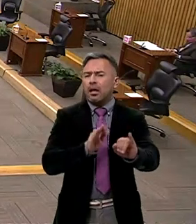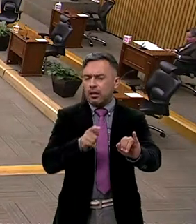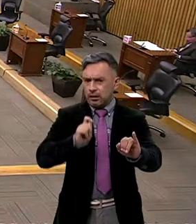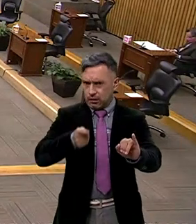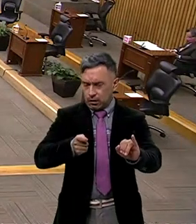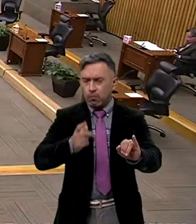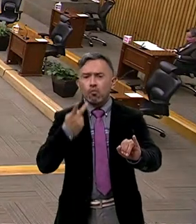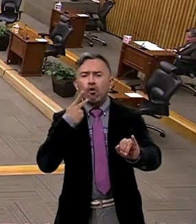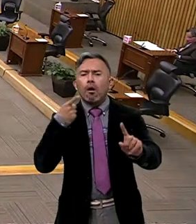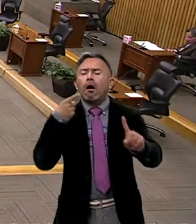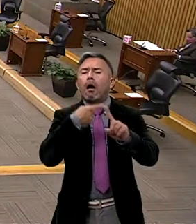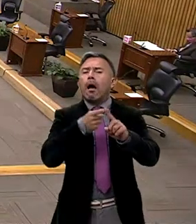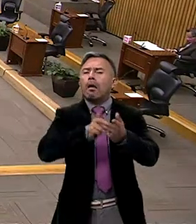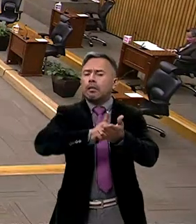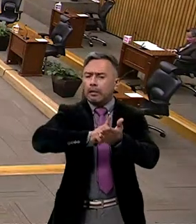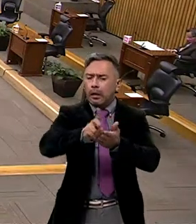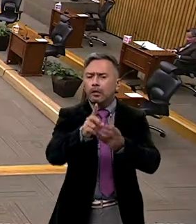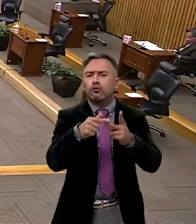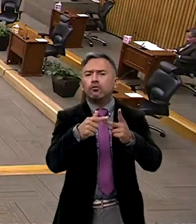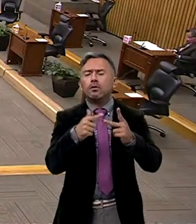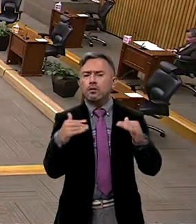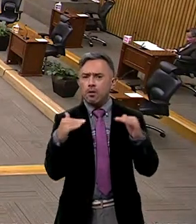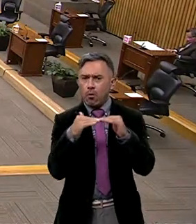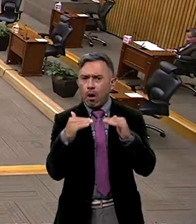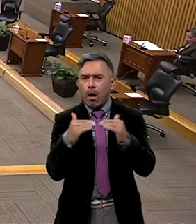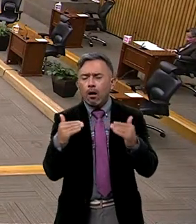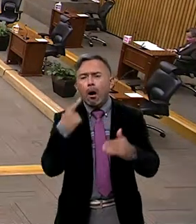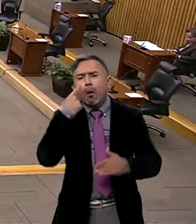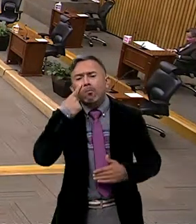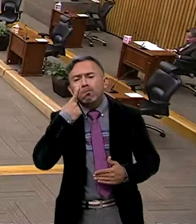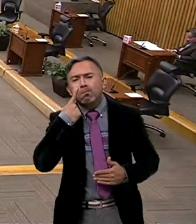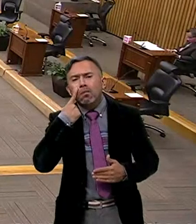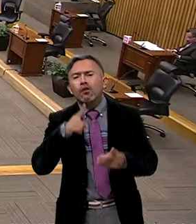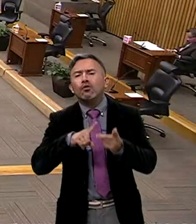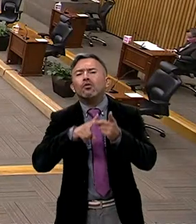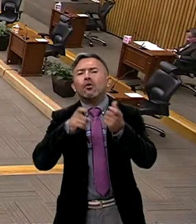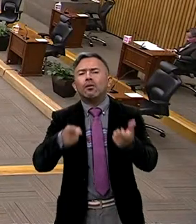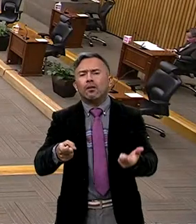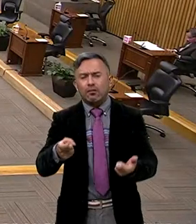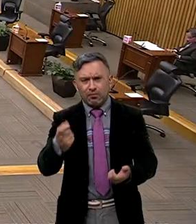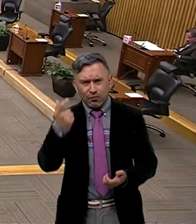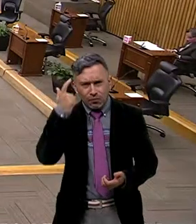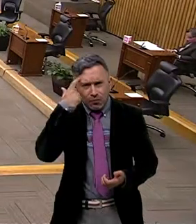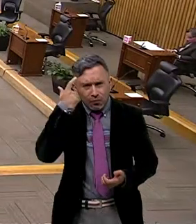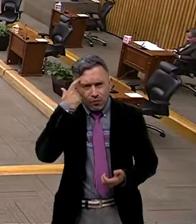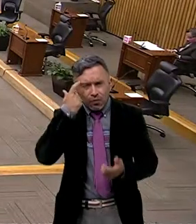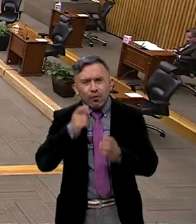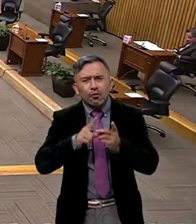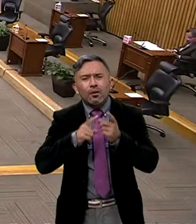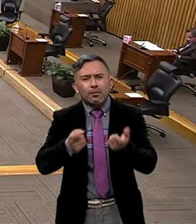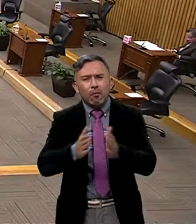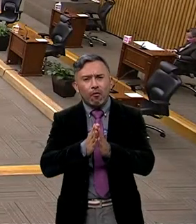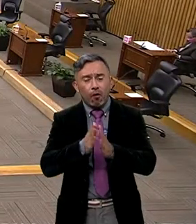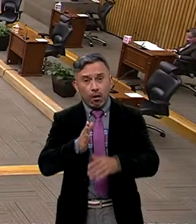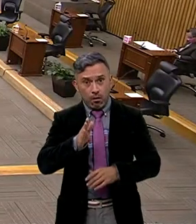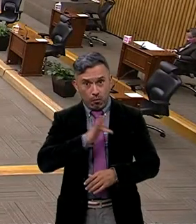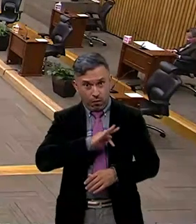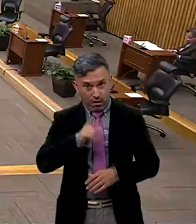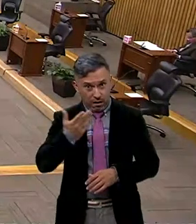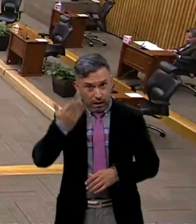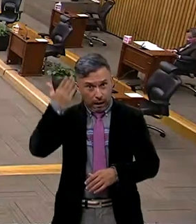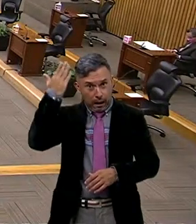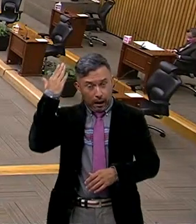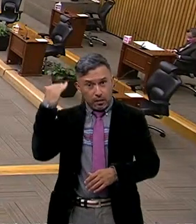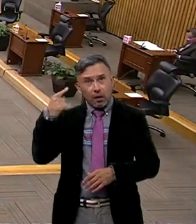donde están que donde sea donde les quedó la cabeza si es que alguna vez tuvieron como una como un